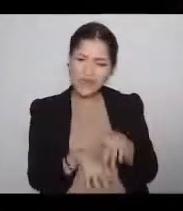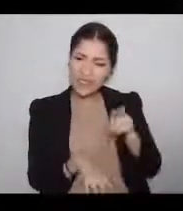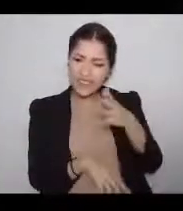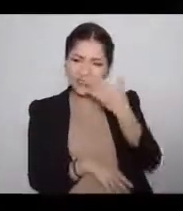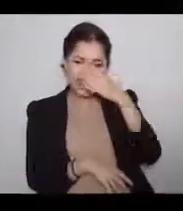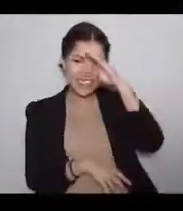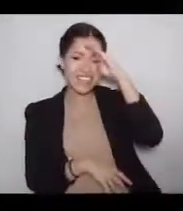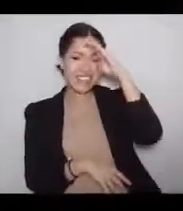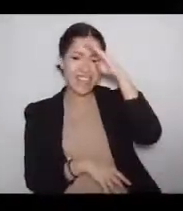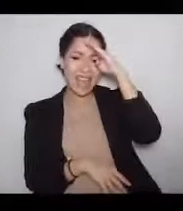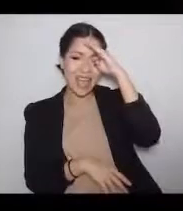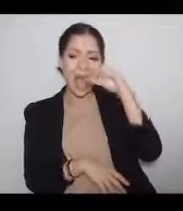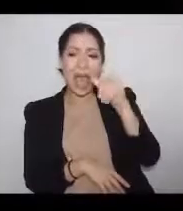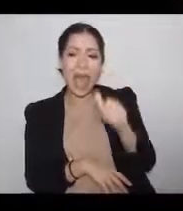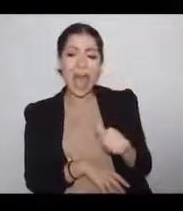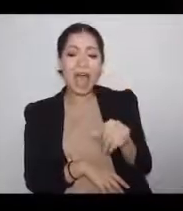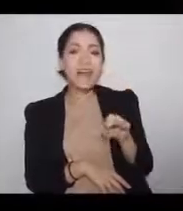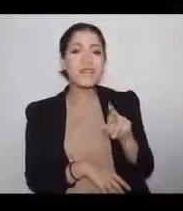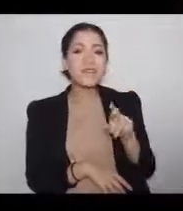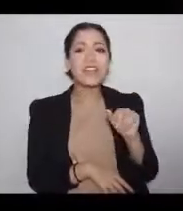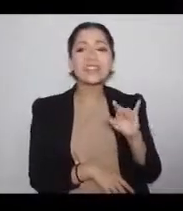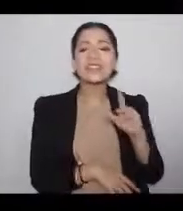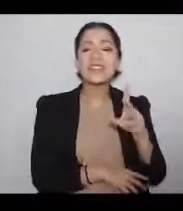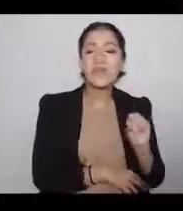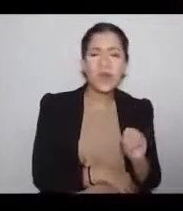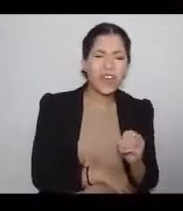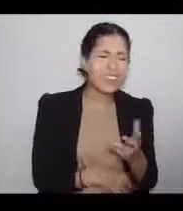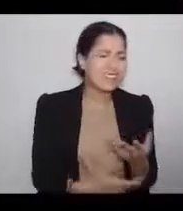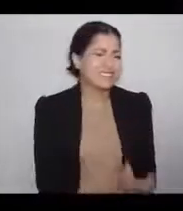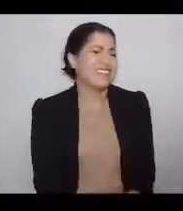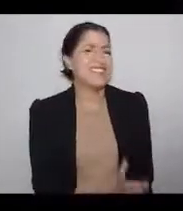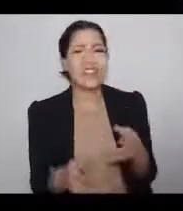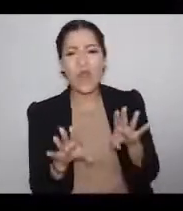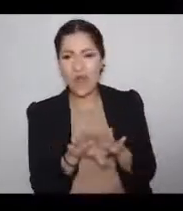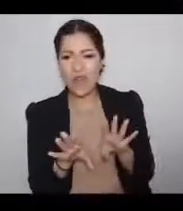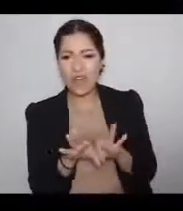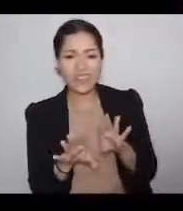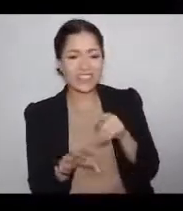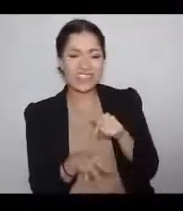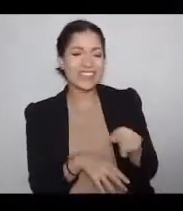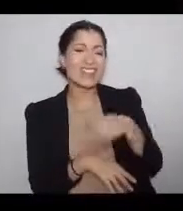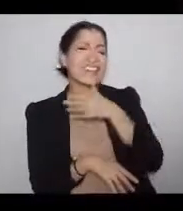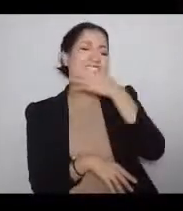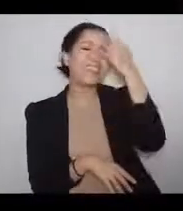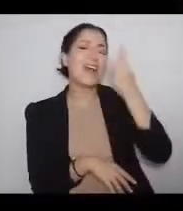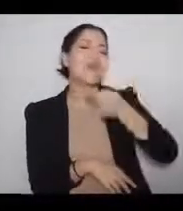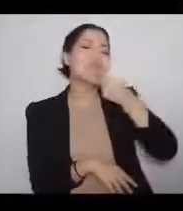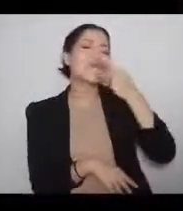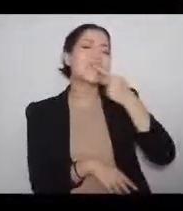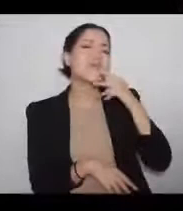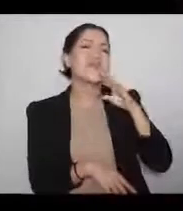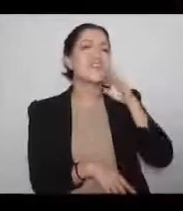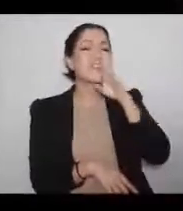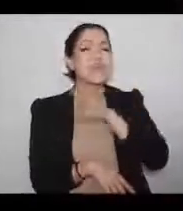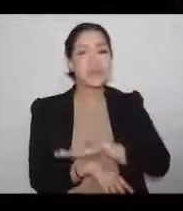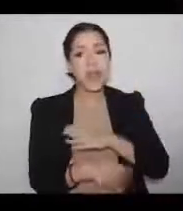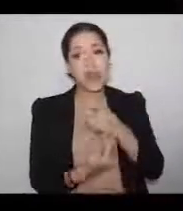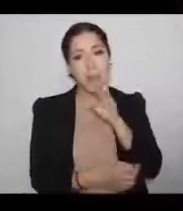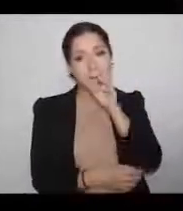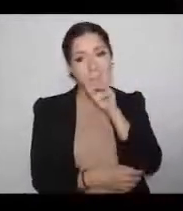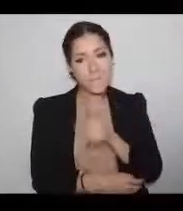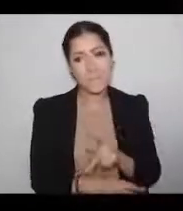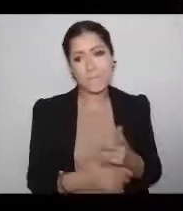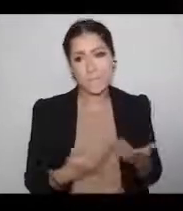diciendo aprensivo, abjumino. ¿Tú me entiendes? Por desgracia, con tal de que no hables alemán, prefiero